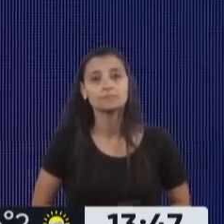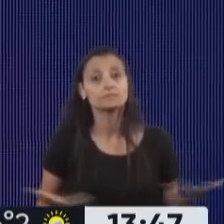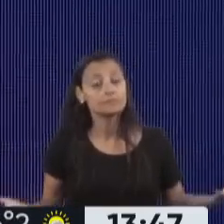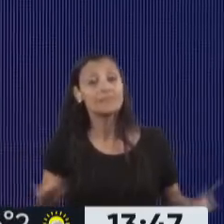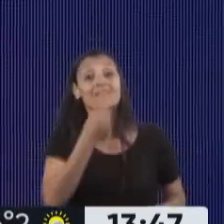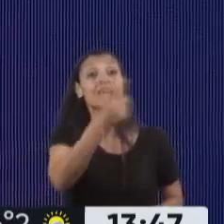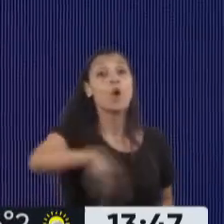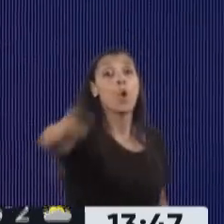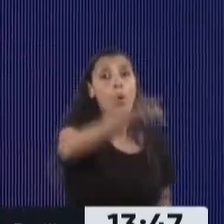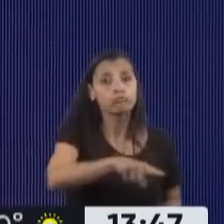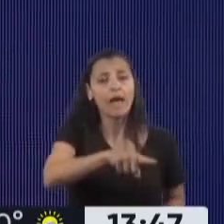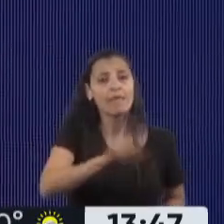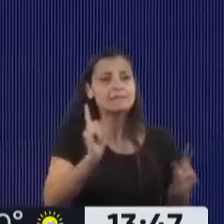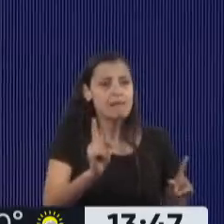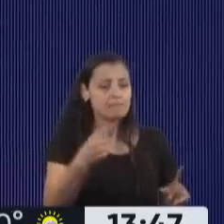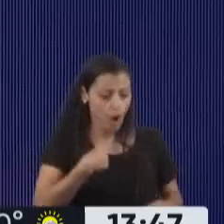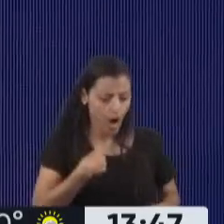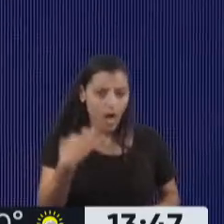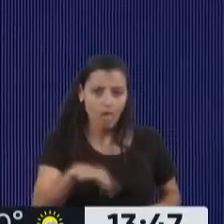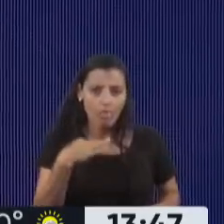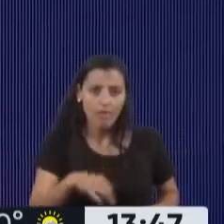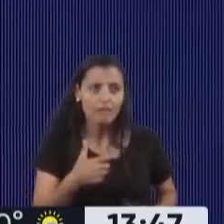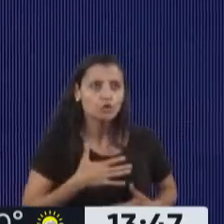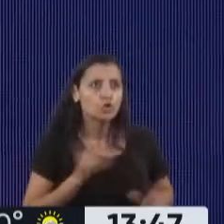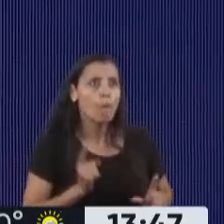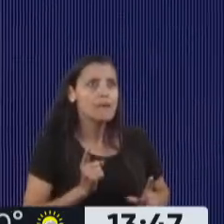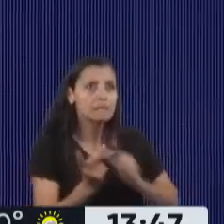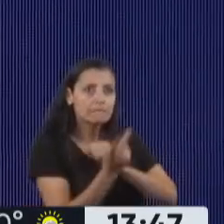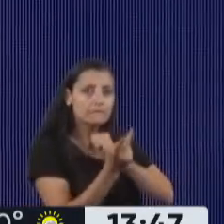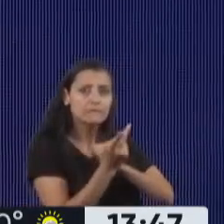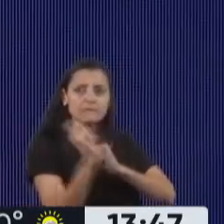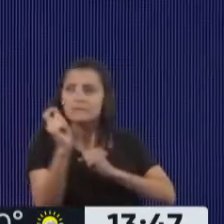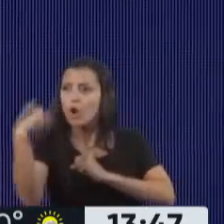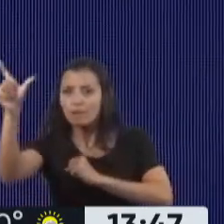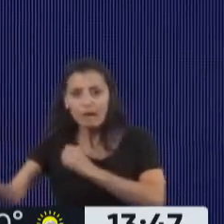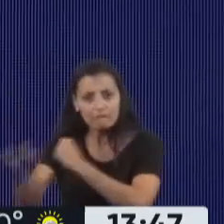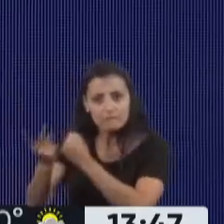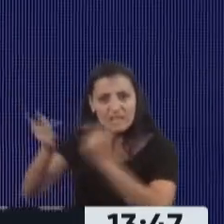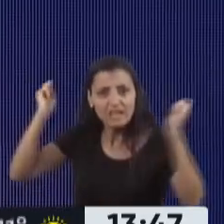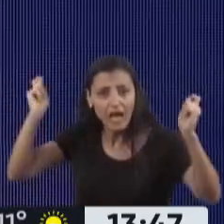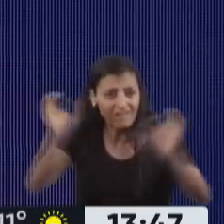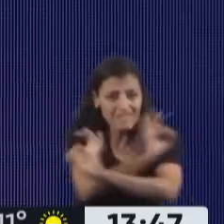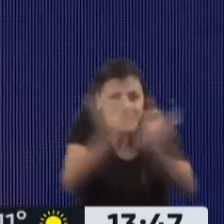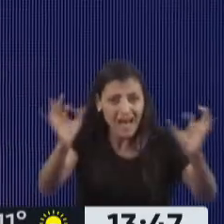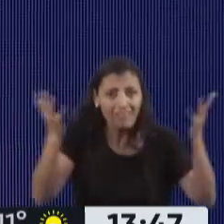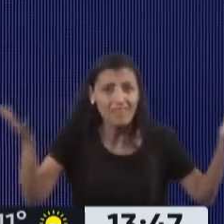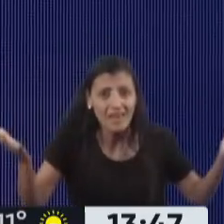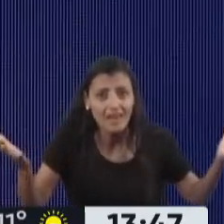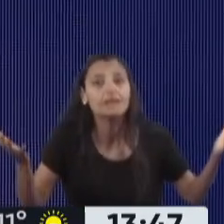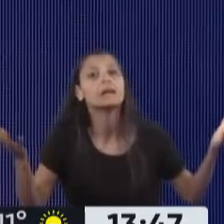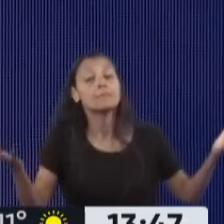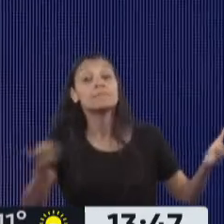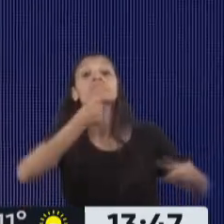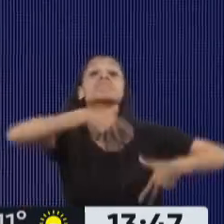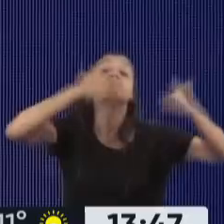si ustedes no están para ustedes, si ustedes no se ocupan de ustedes, ¿quién se va a ocupar? Es más, y aunque